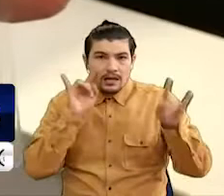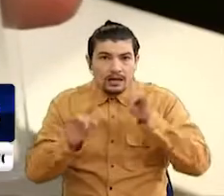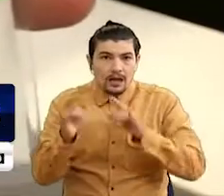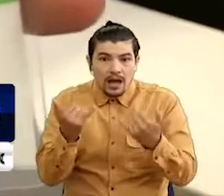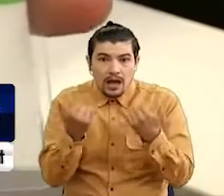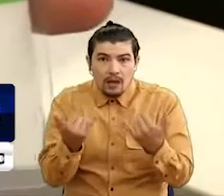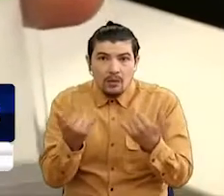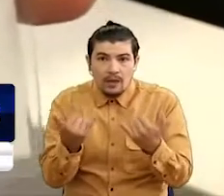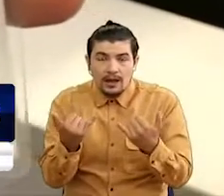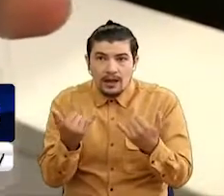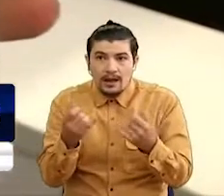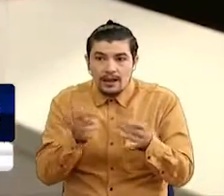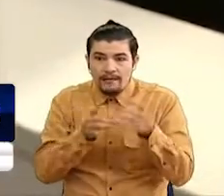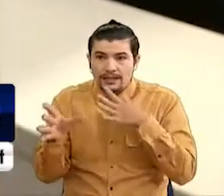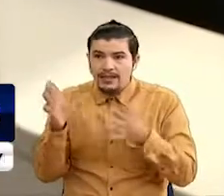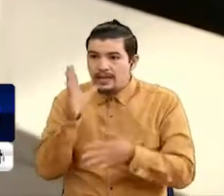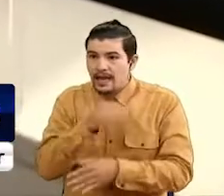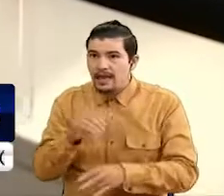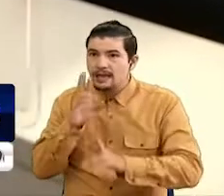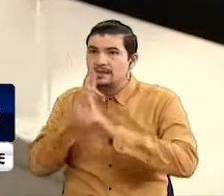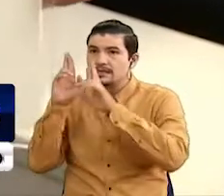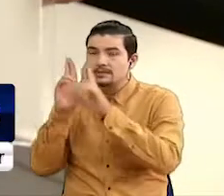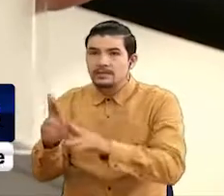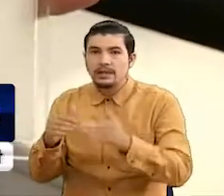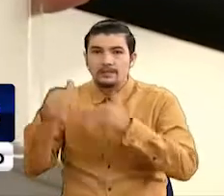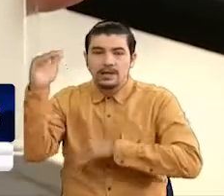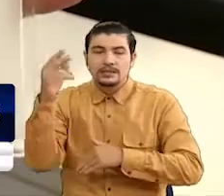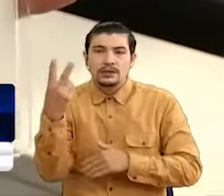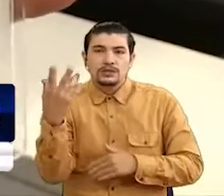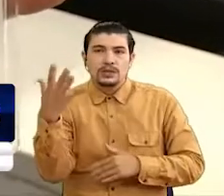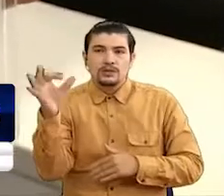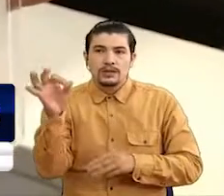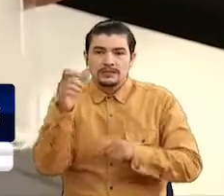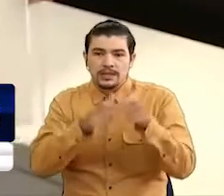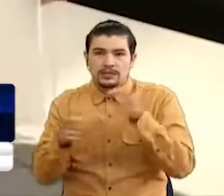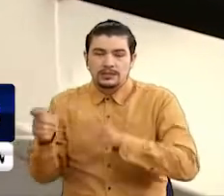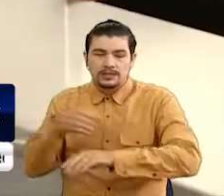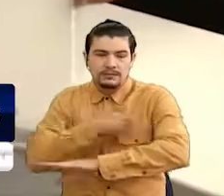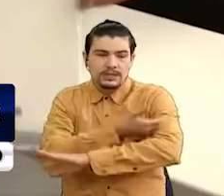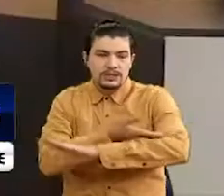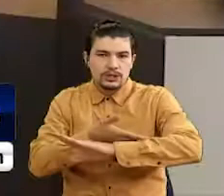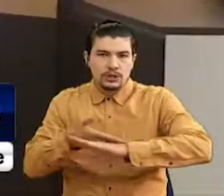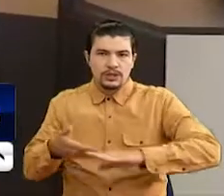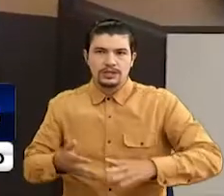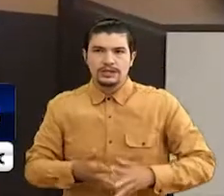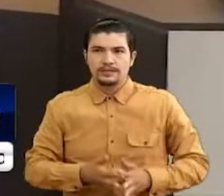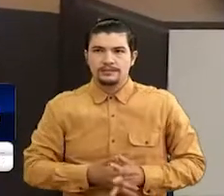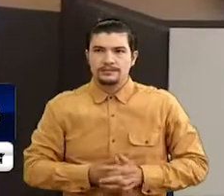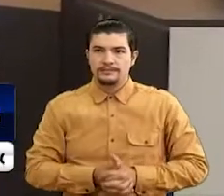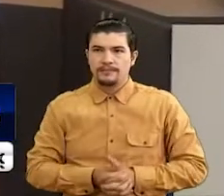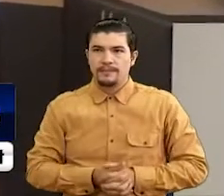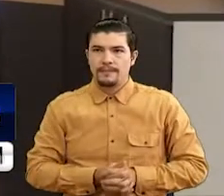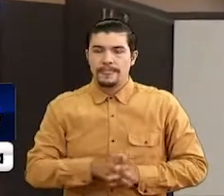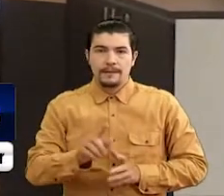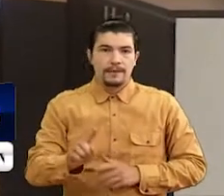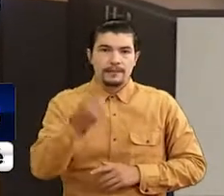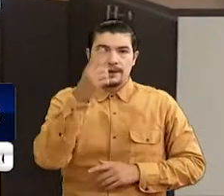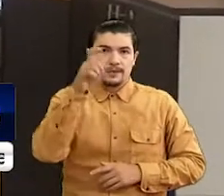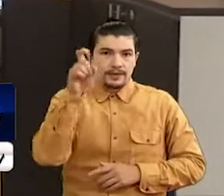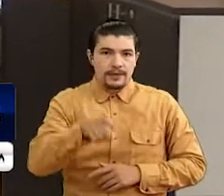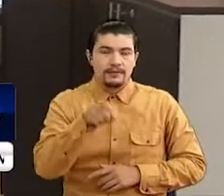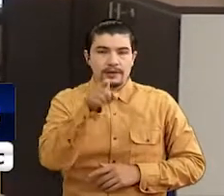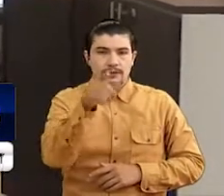no se ha respondido a los clientes por el valor de más de 250 millones de pesos lo primero que debe saber es que